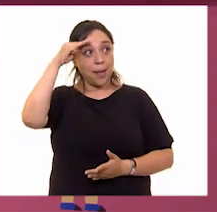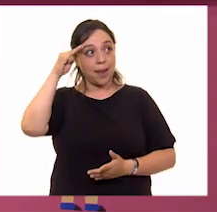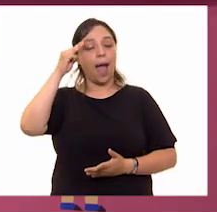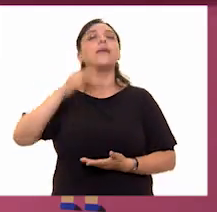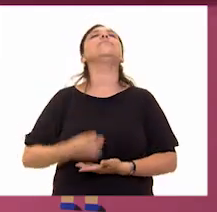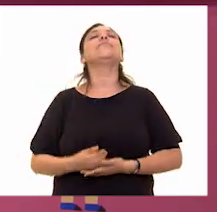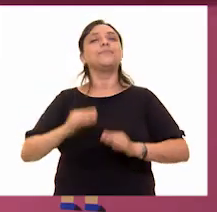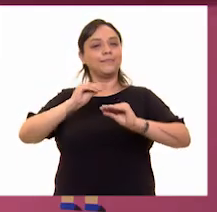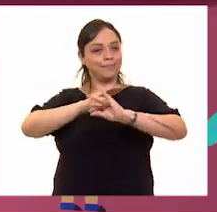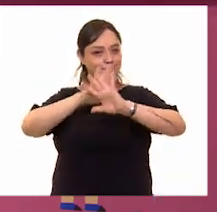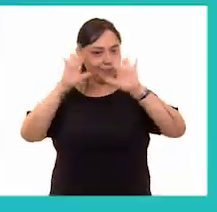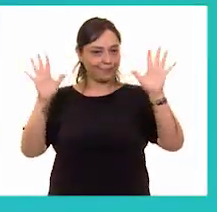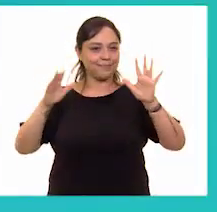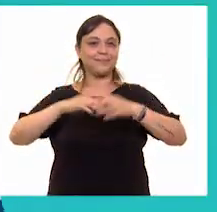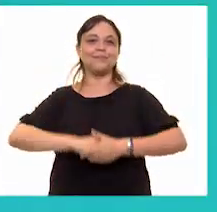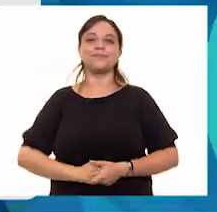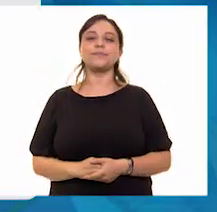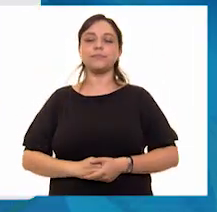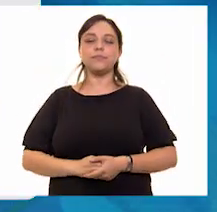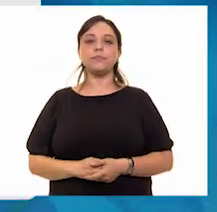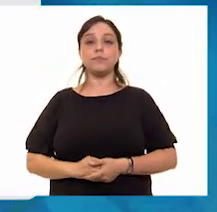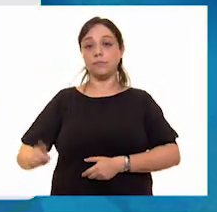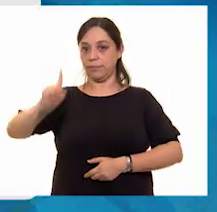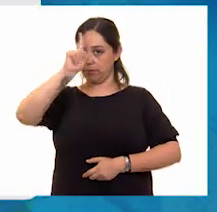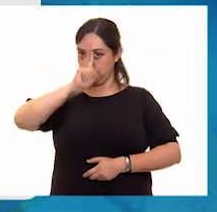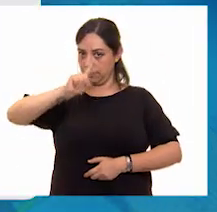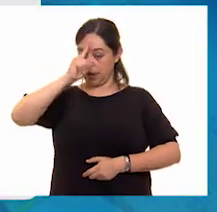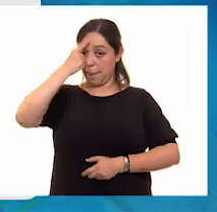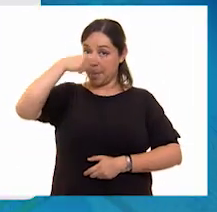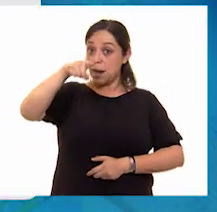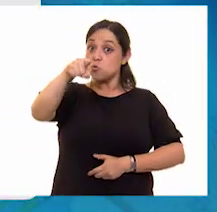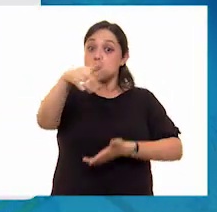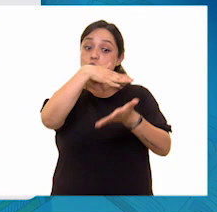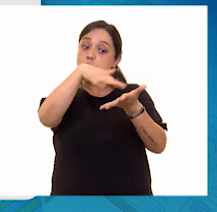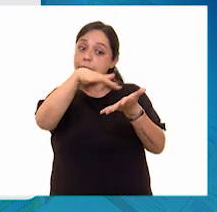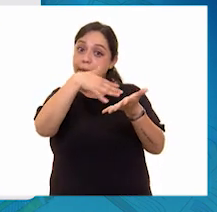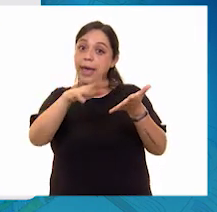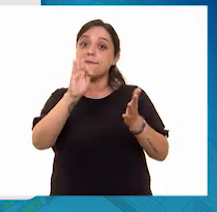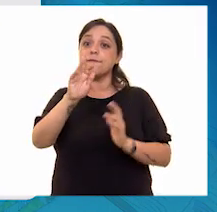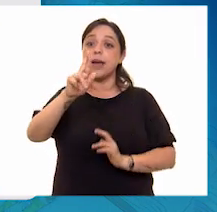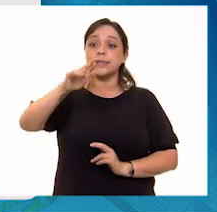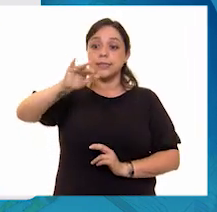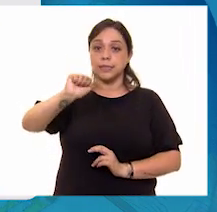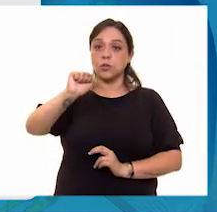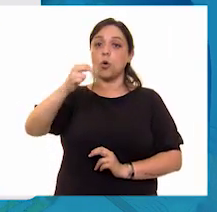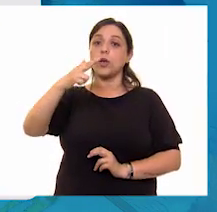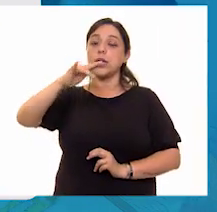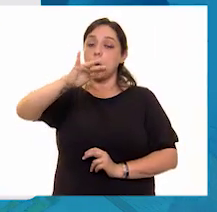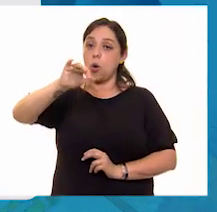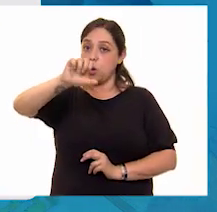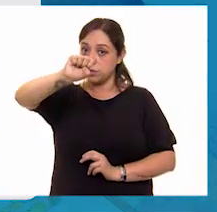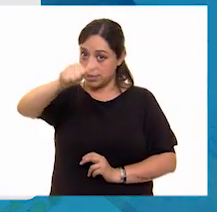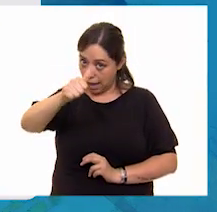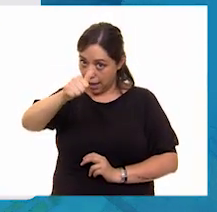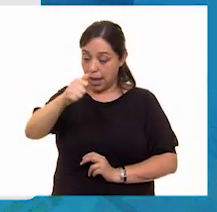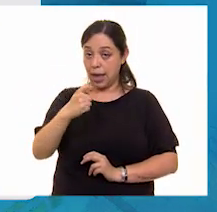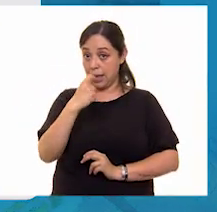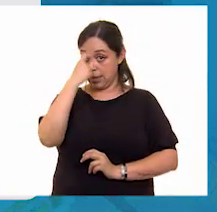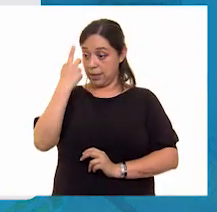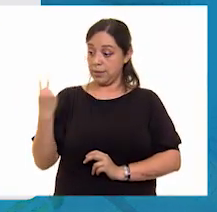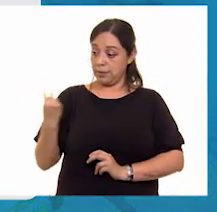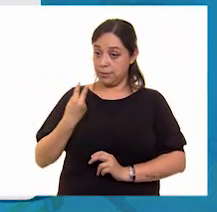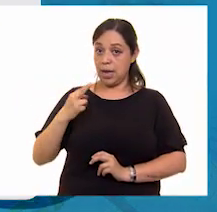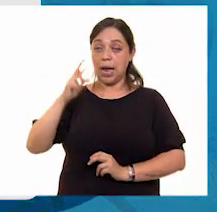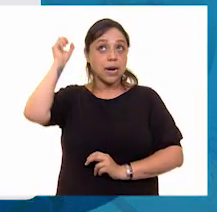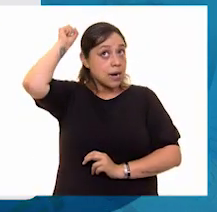Por supuesto, maestra. Recomendación para la lectura del escritor Francisco Hinojosa. Por